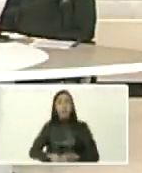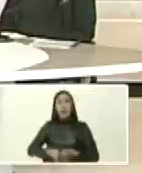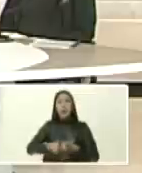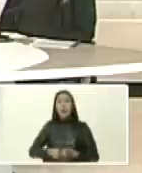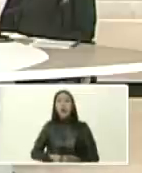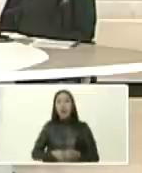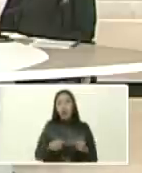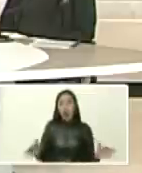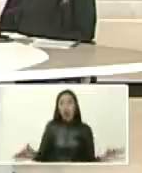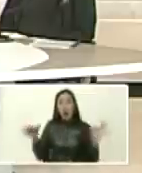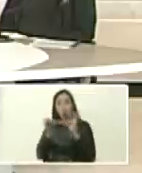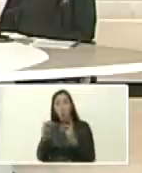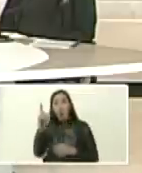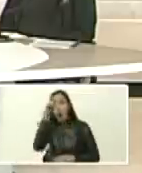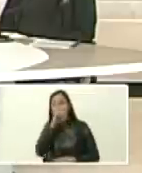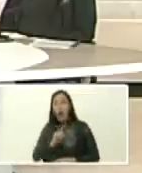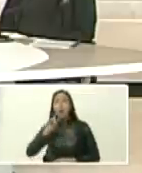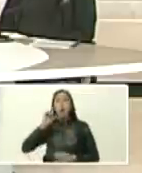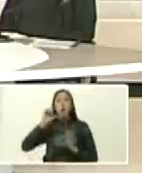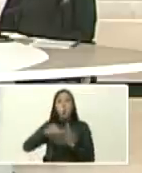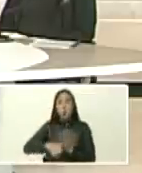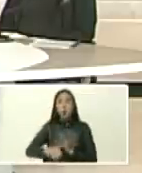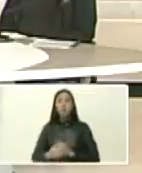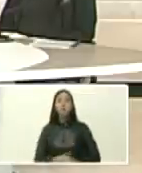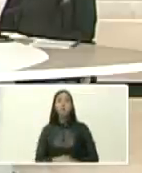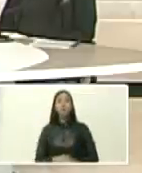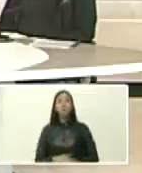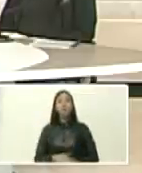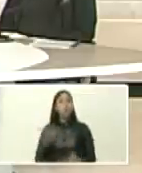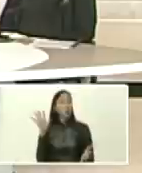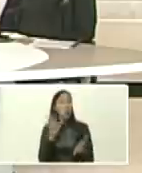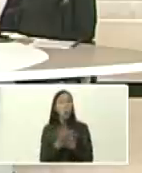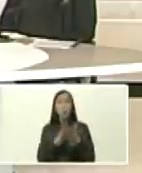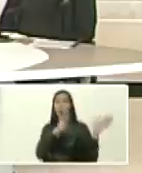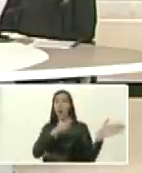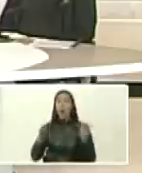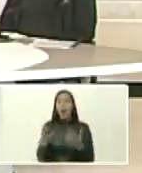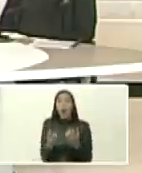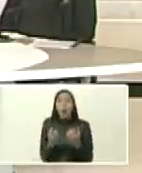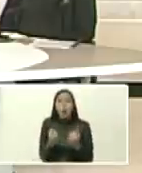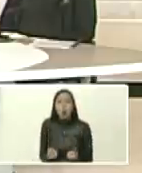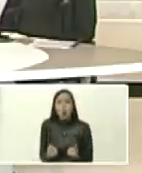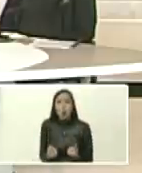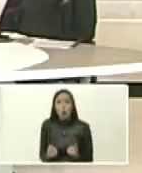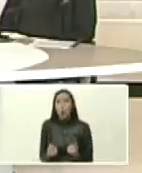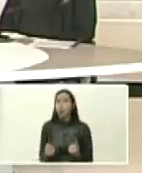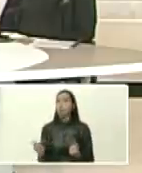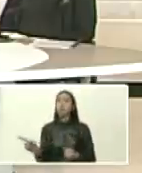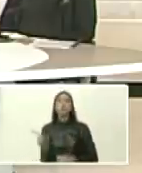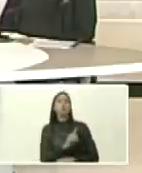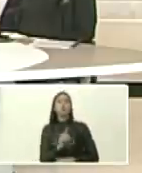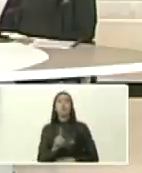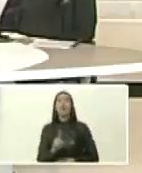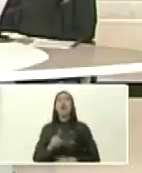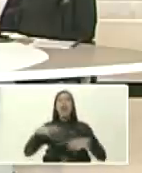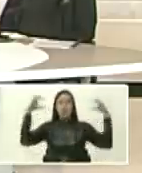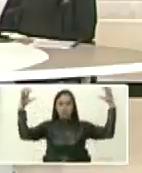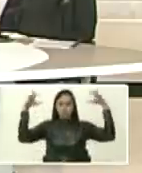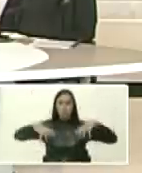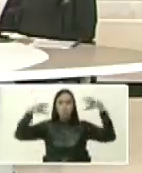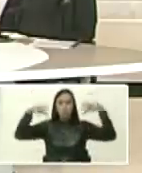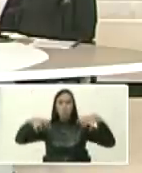2022. Y el ciclo de sequía normal por el verano no va a suceder. Tenemos